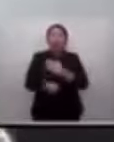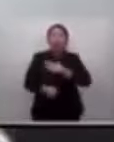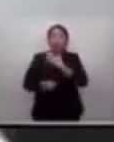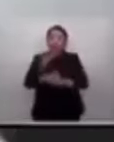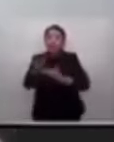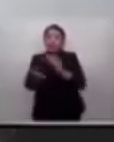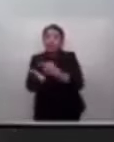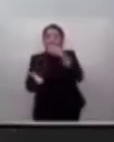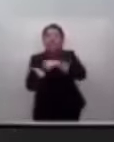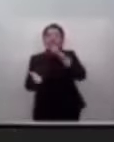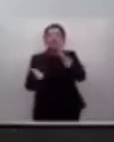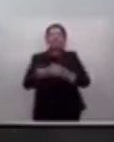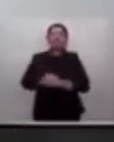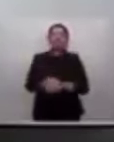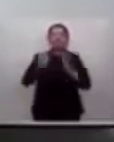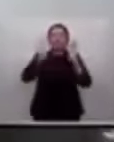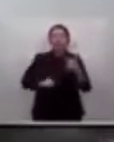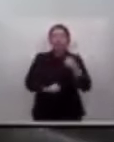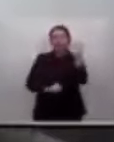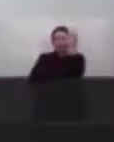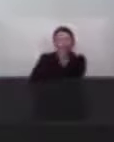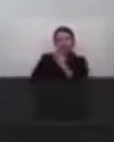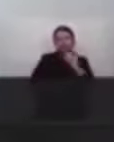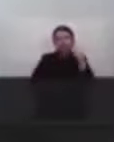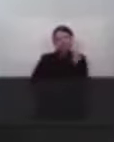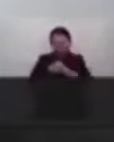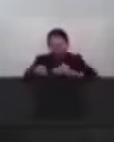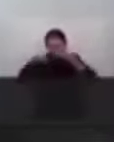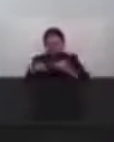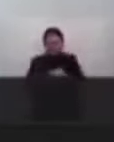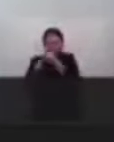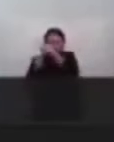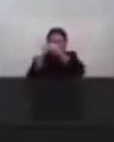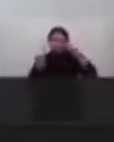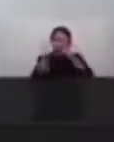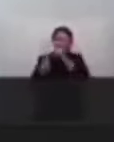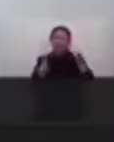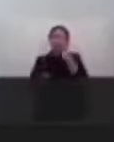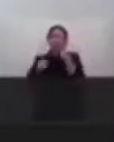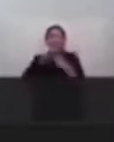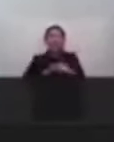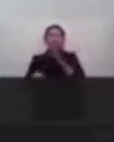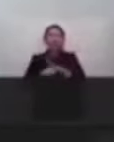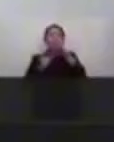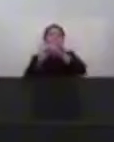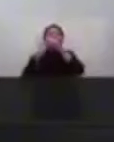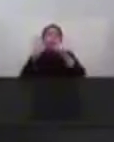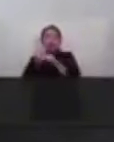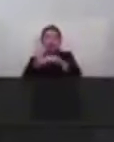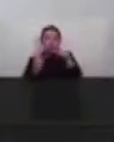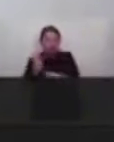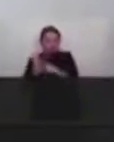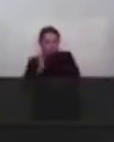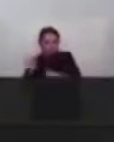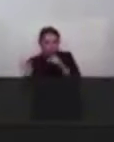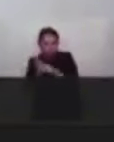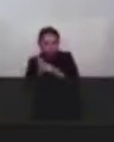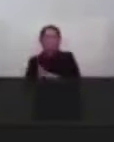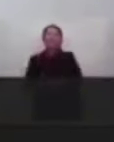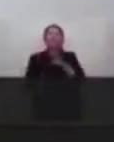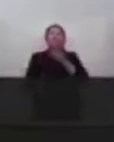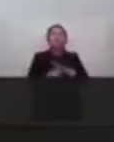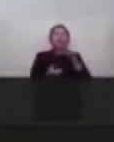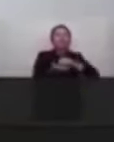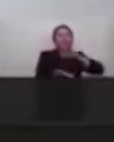concluye en esencia después de un análisis minucioso de la demanda la normativa local los precedentes algunos de los cuales ya